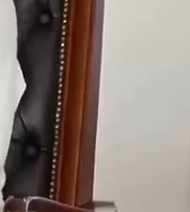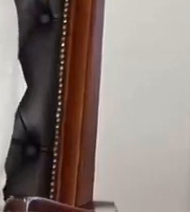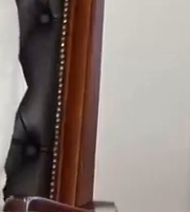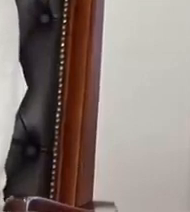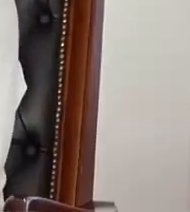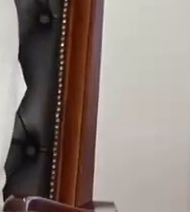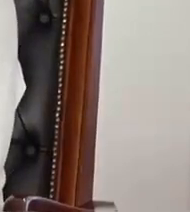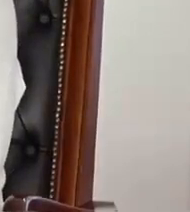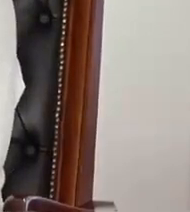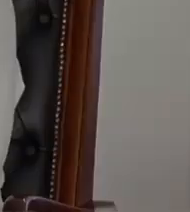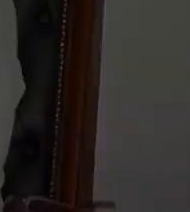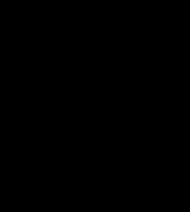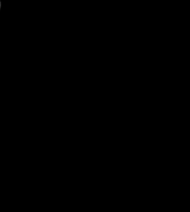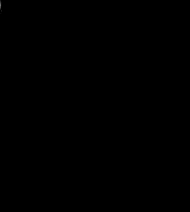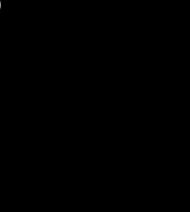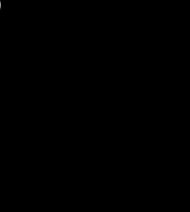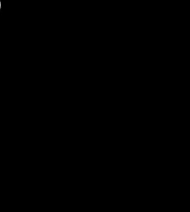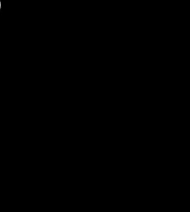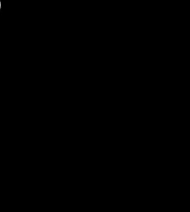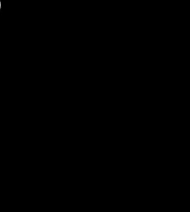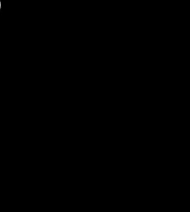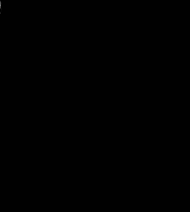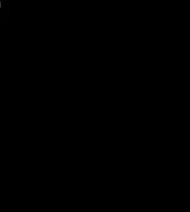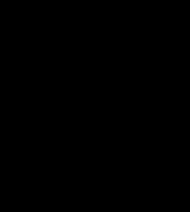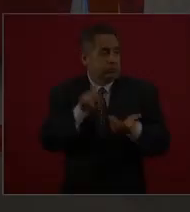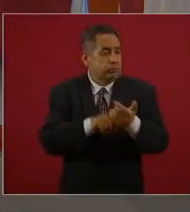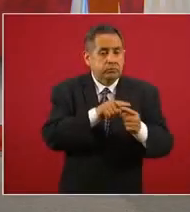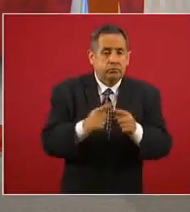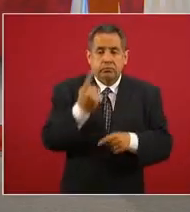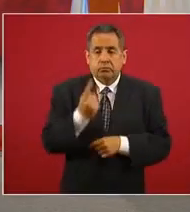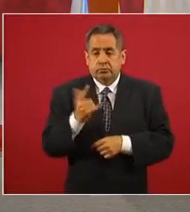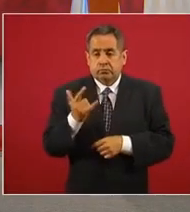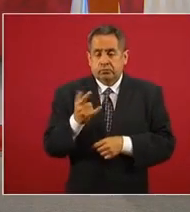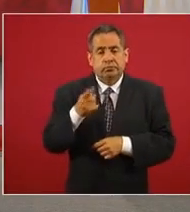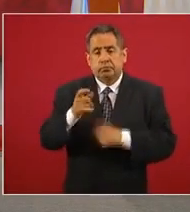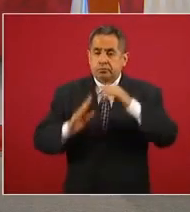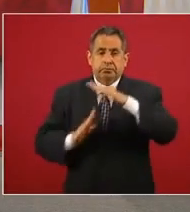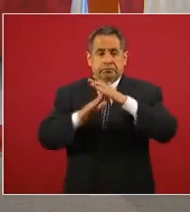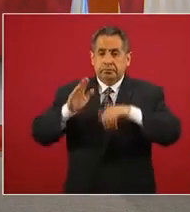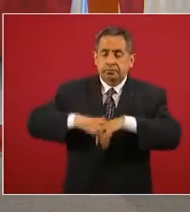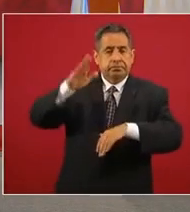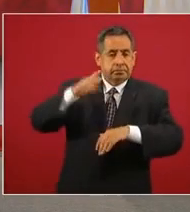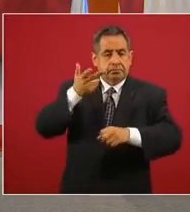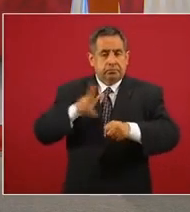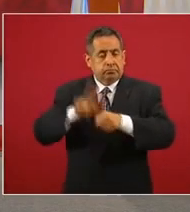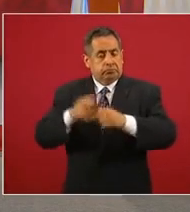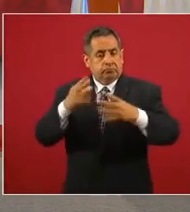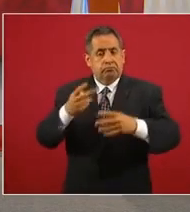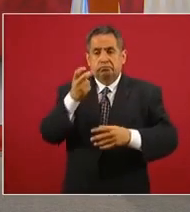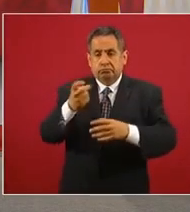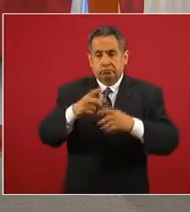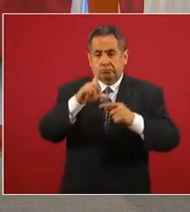¿Cómo le entregaban dinero? Julio llegó al máximo de hospitalización y desde